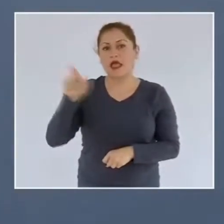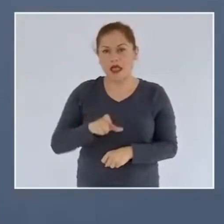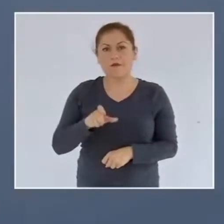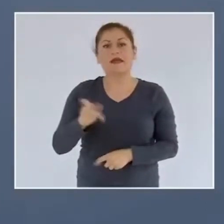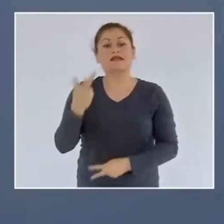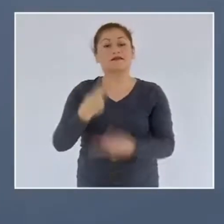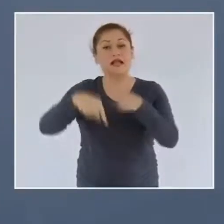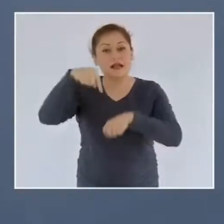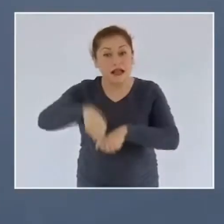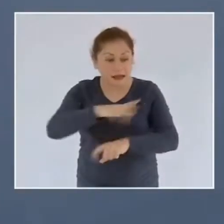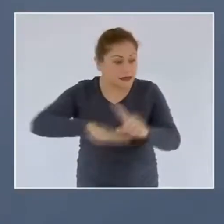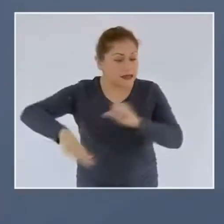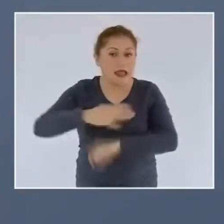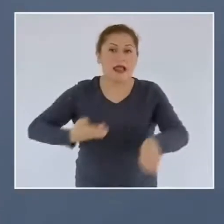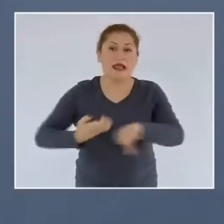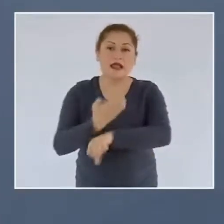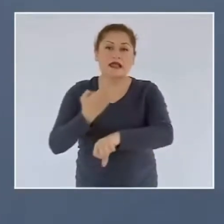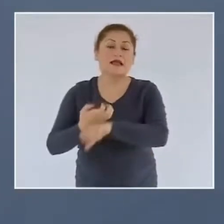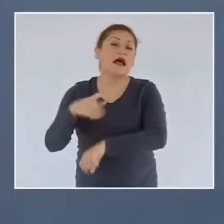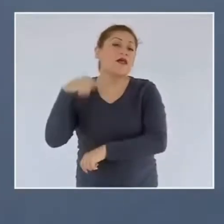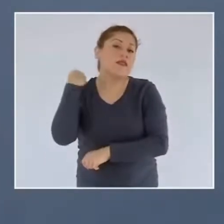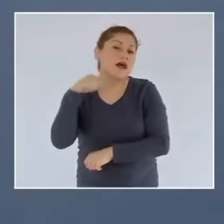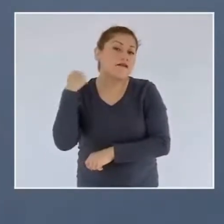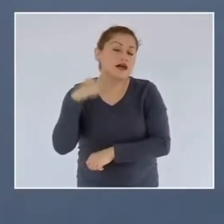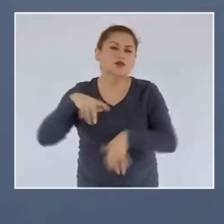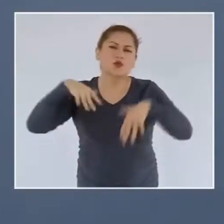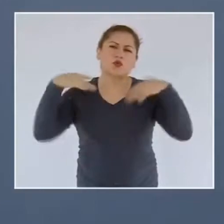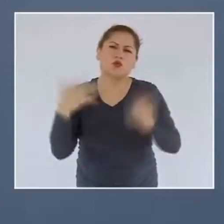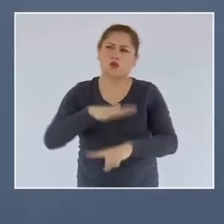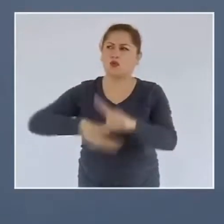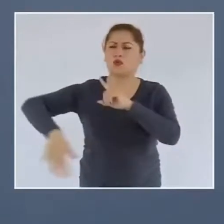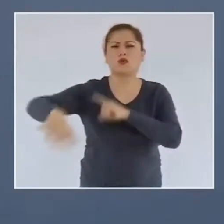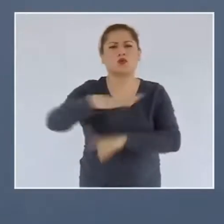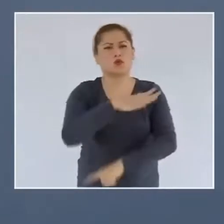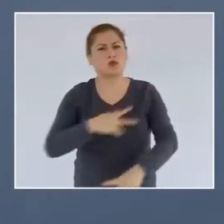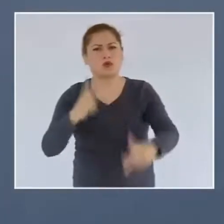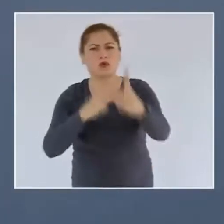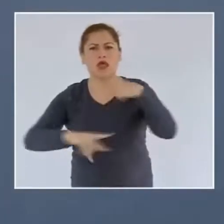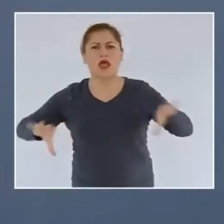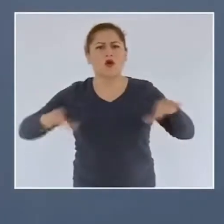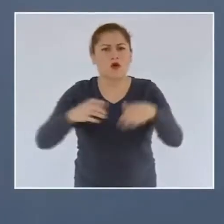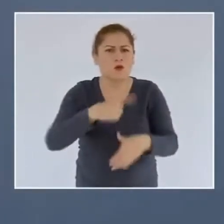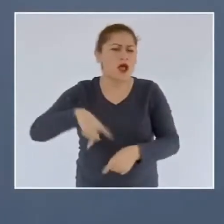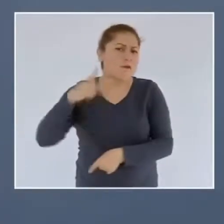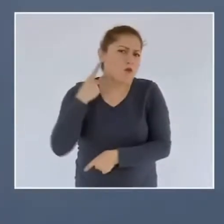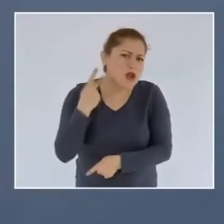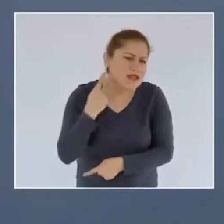de dimensiones económicas, sociales, ambientales, comunitarias,